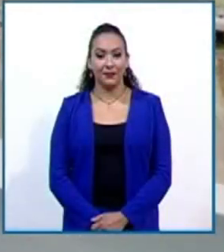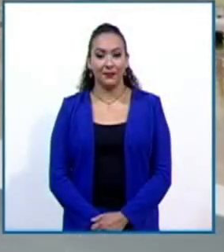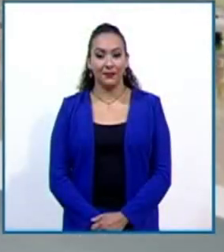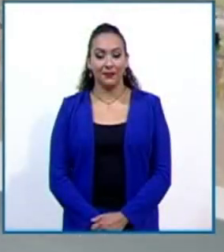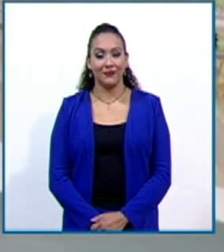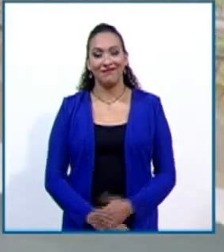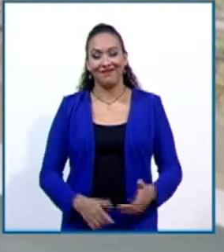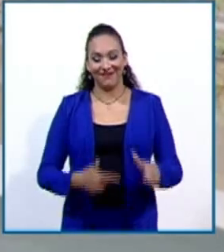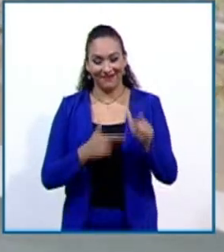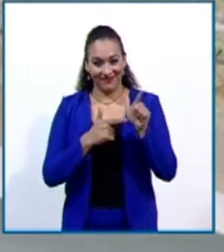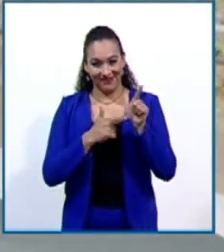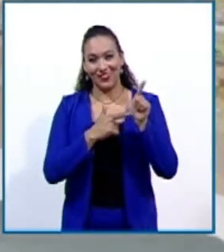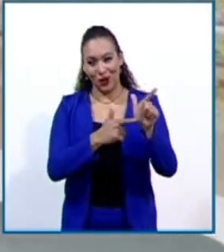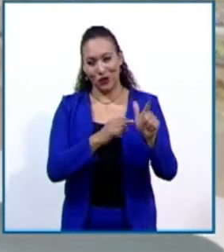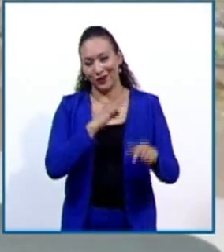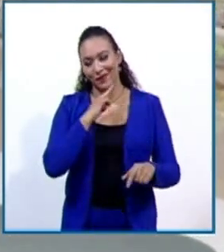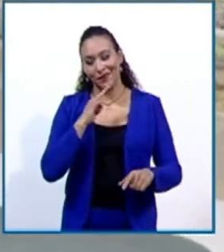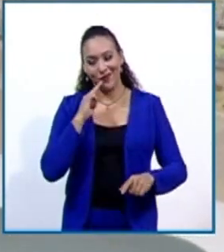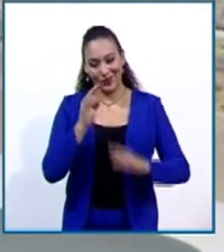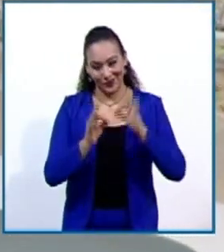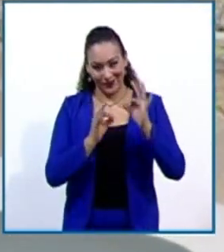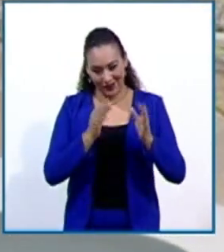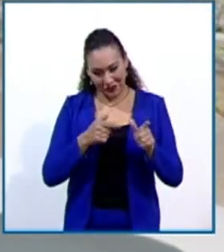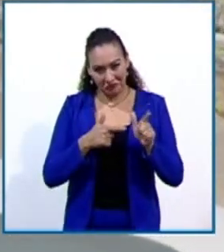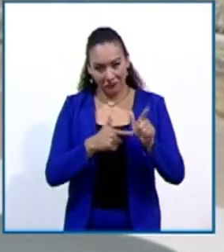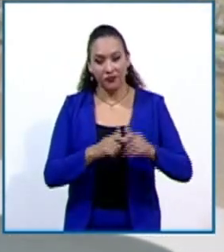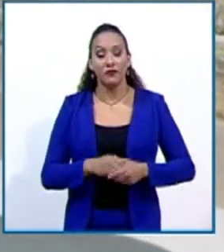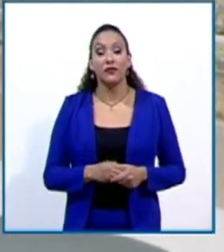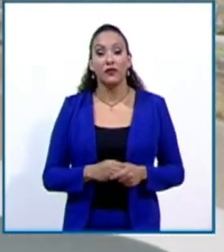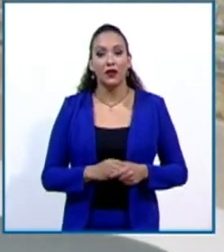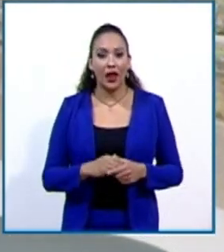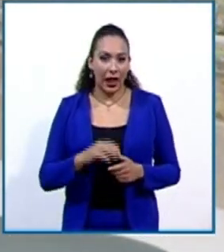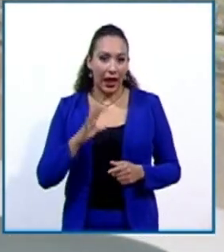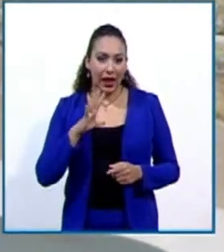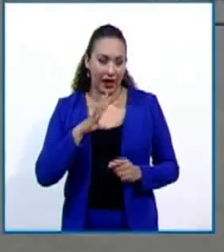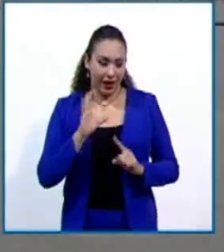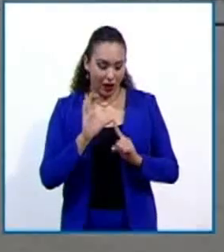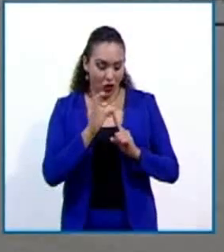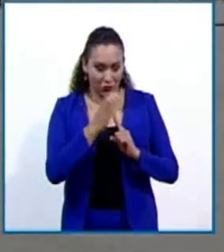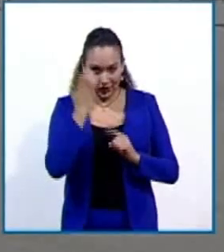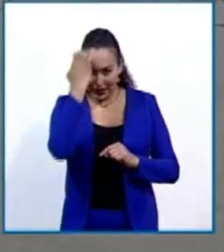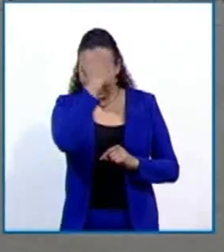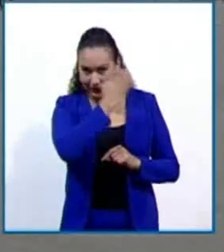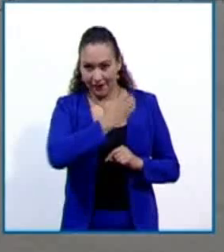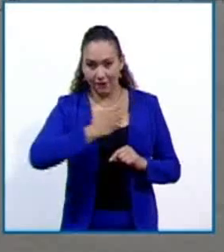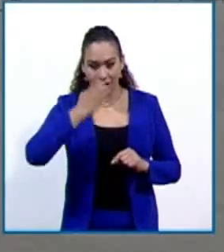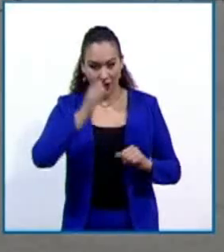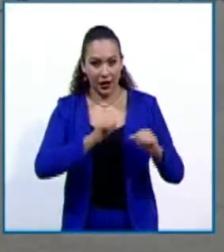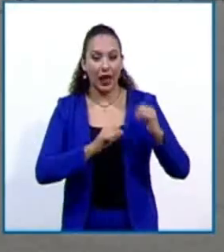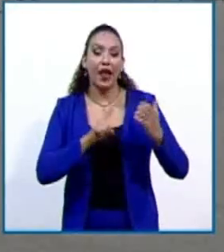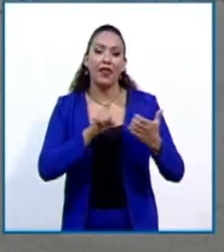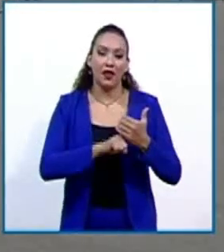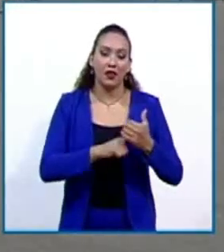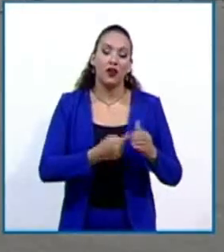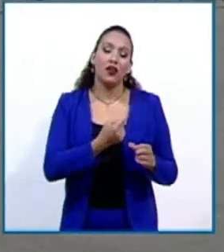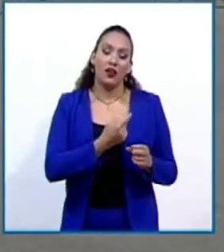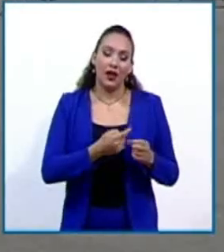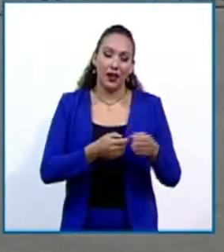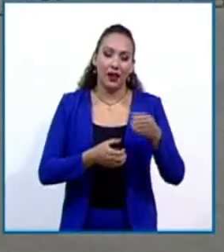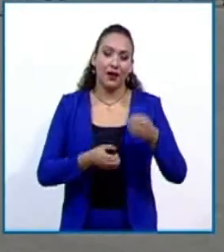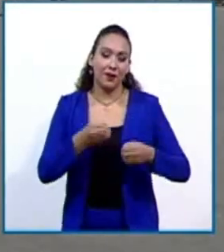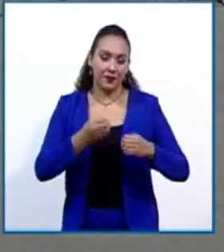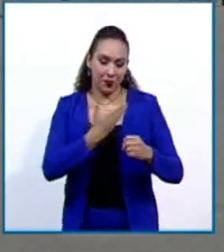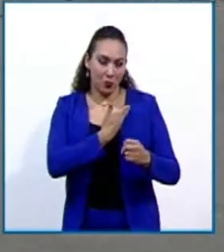Ya estamos de regreso con más noticias. Los comités de evaluación de los poderes ejecutivo, legislativo y judicial publicaron las listas